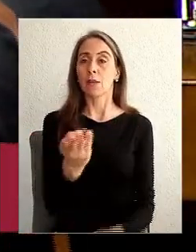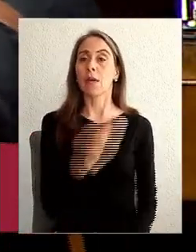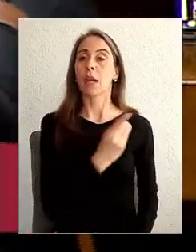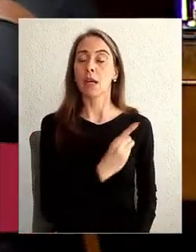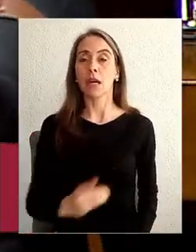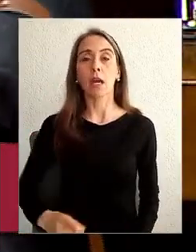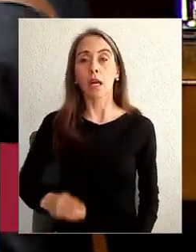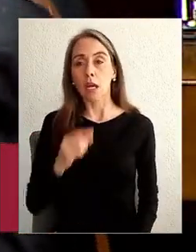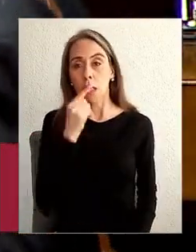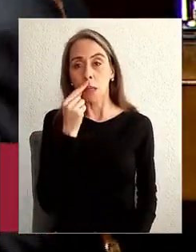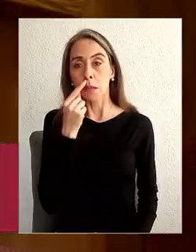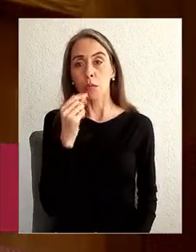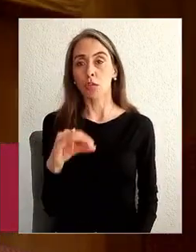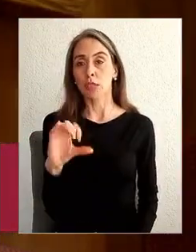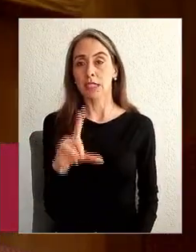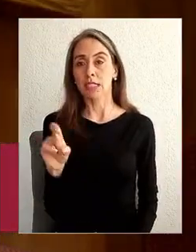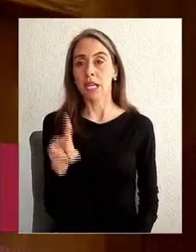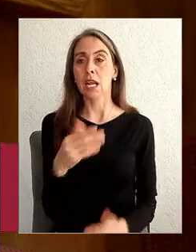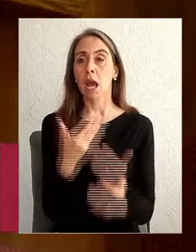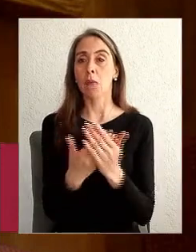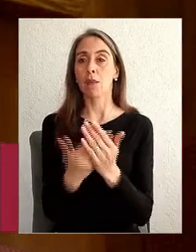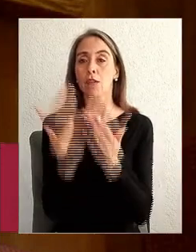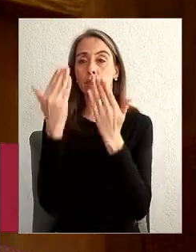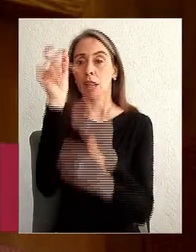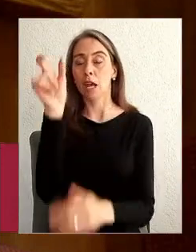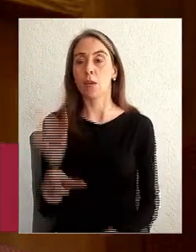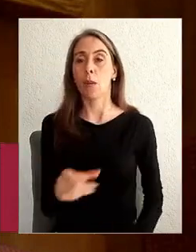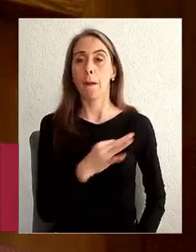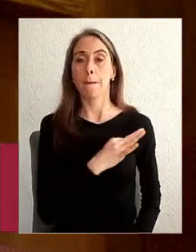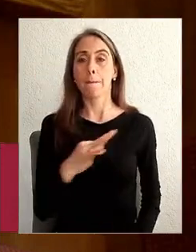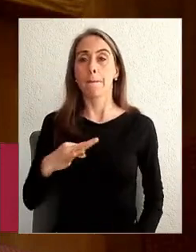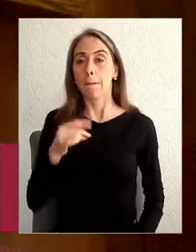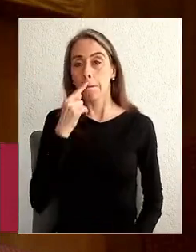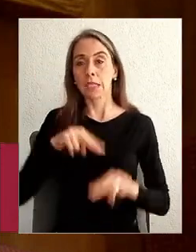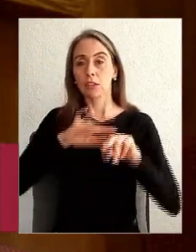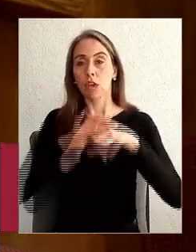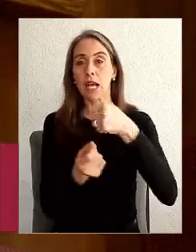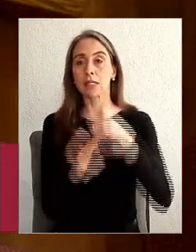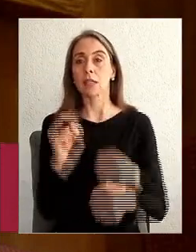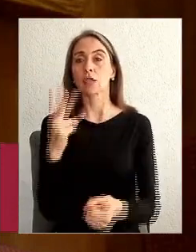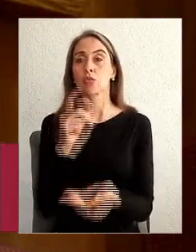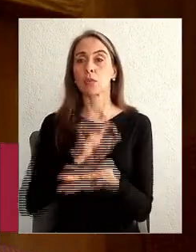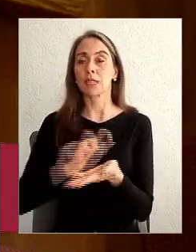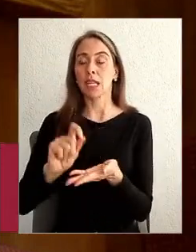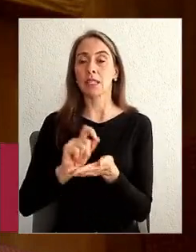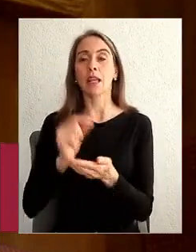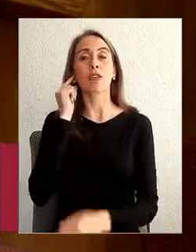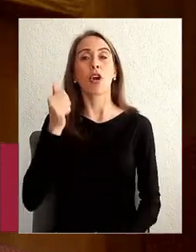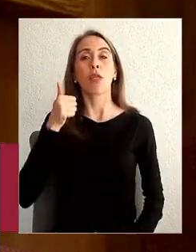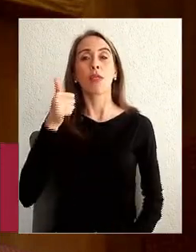Celis y aprovechamos de saludar al ministro de Hacienda, al subsecretario y director de presupuesto. Muy bienvenidos.